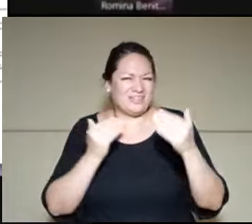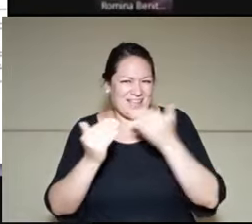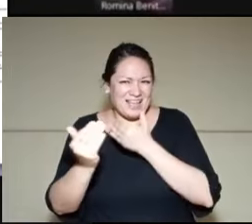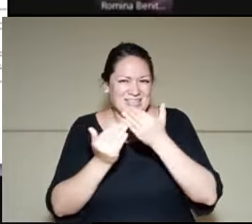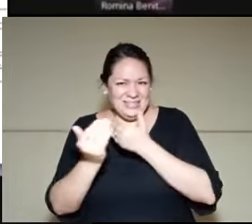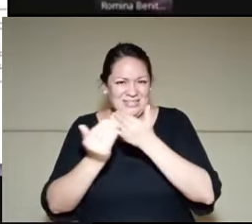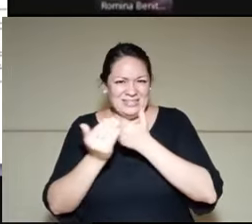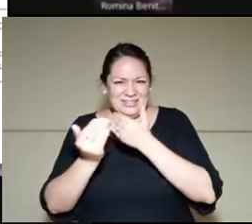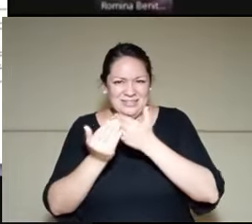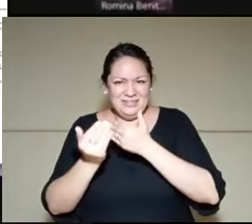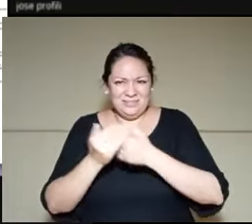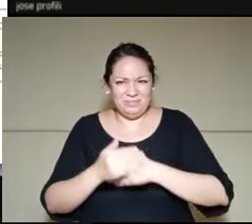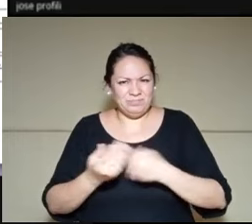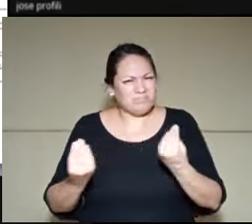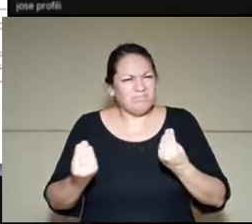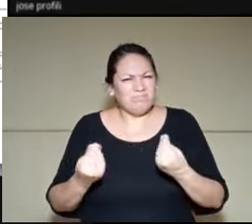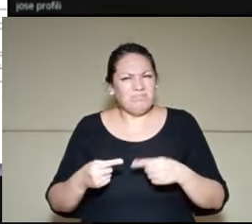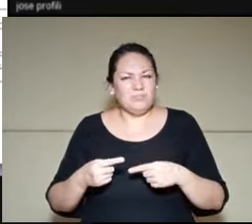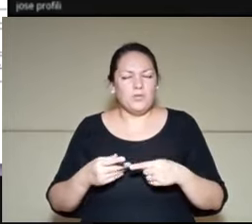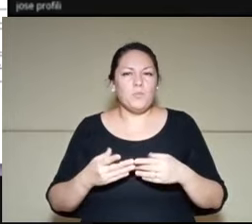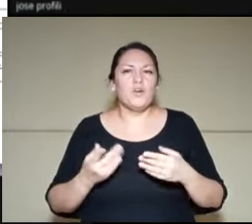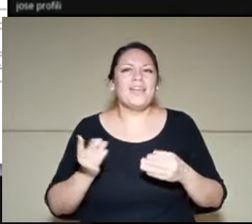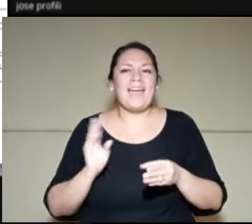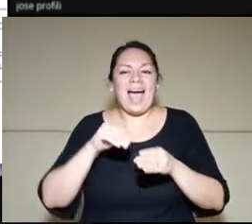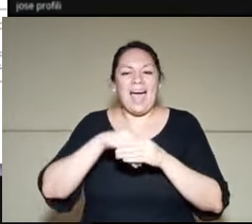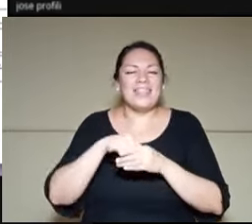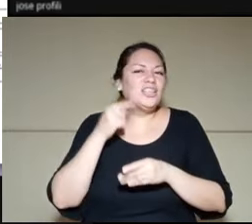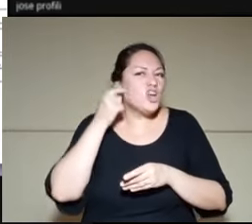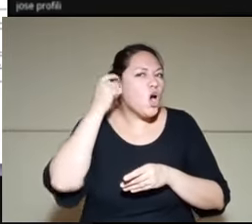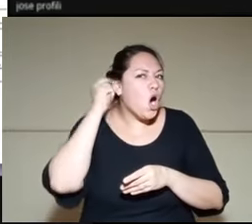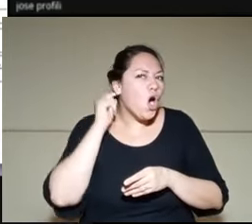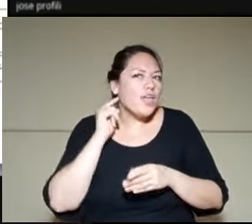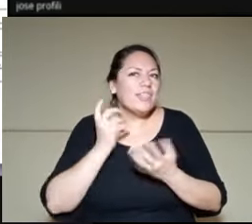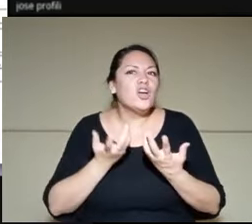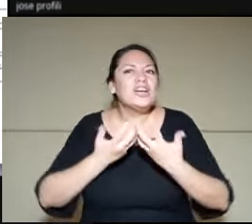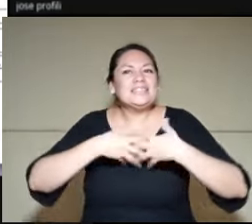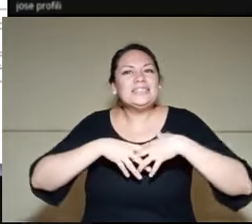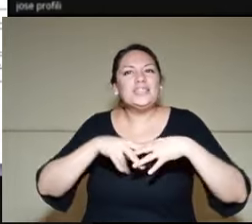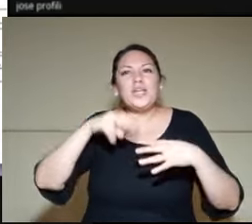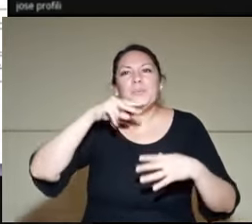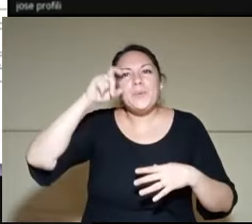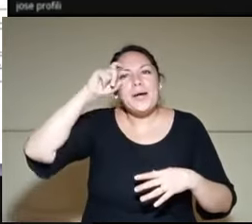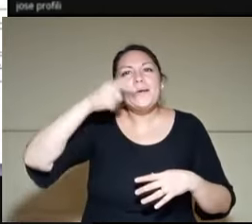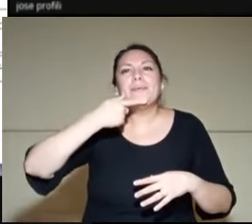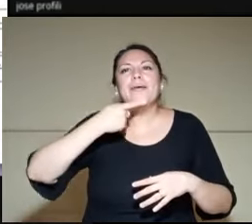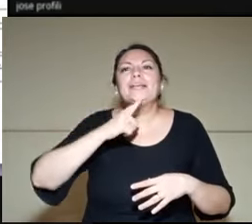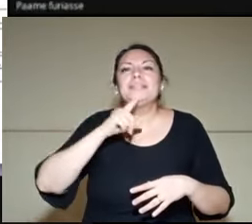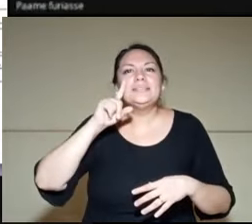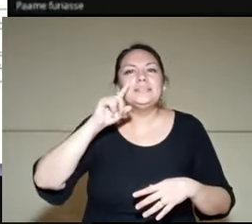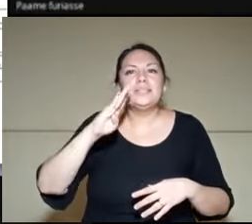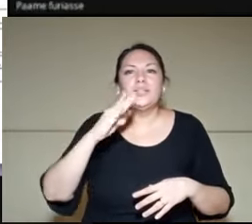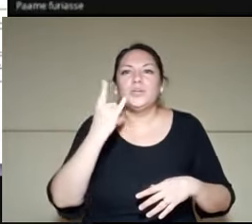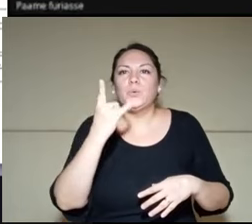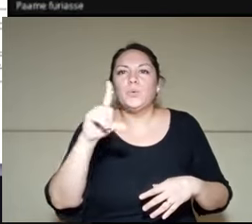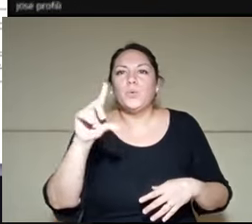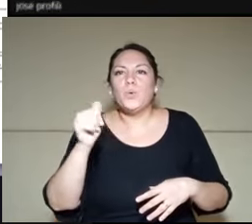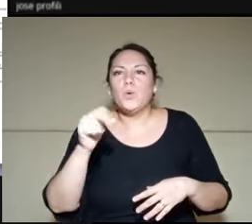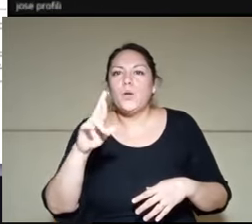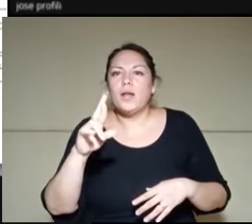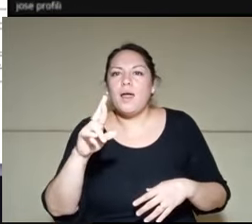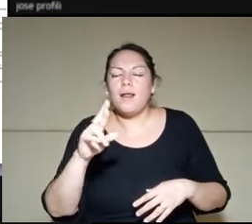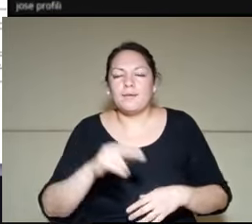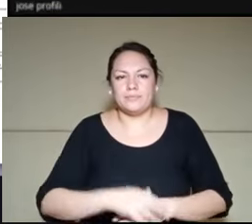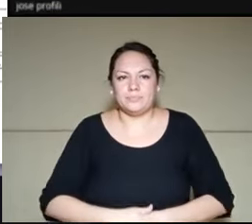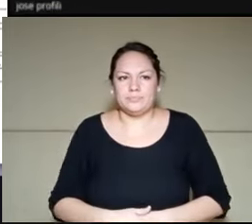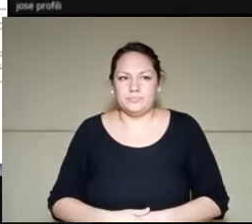por lo que está tan cerca del... Porque en el oído tenemos el sistema vestibular, que ya lo vamos a estudiar. El sistema vestibular La es el fobia